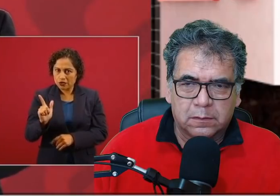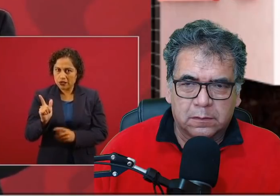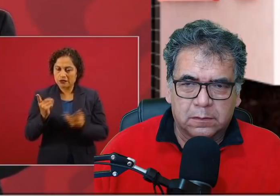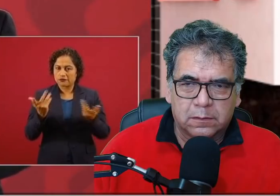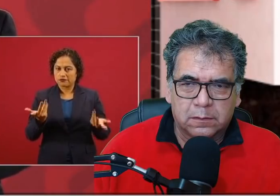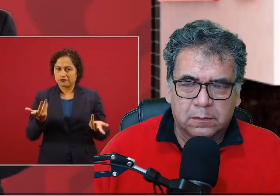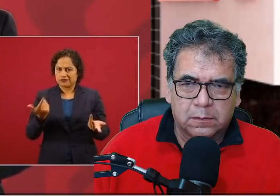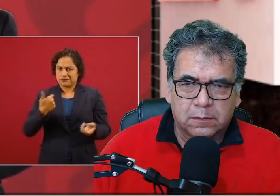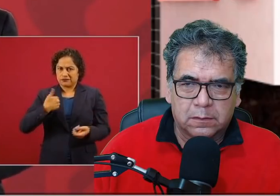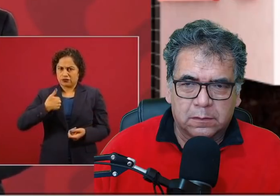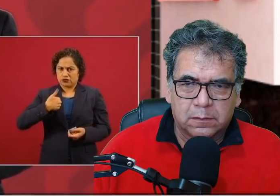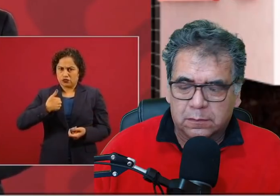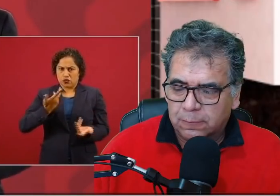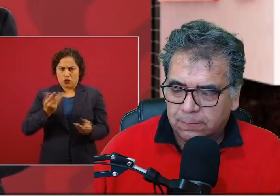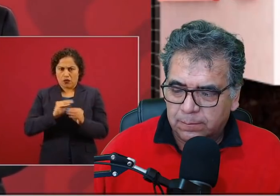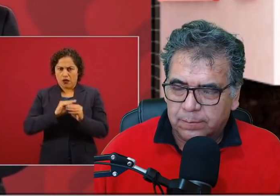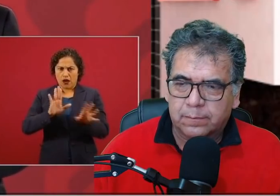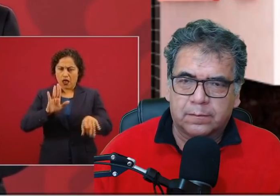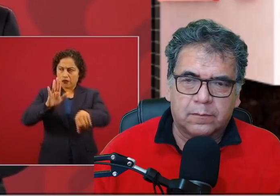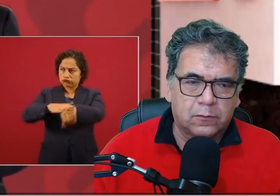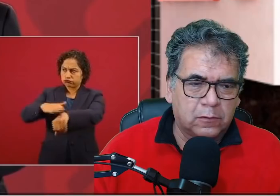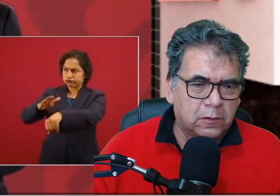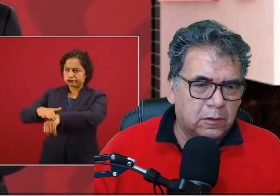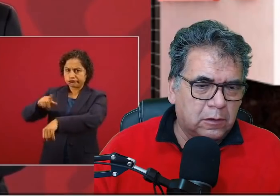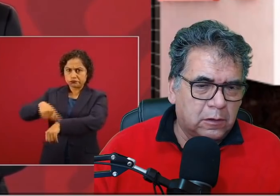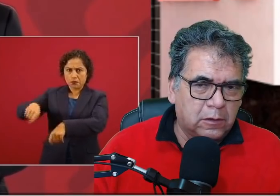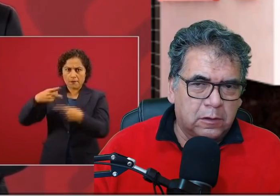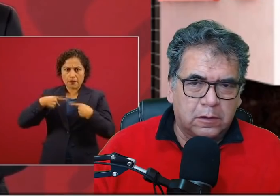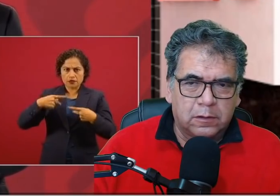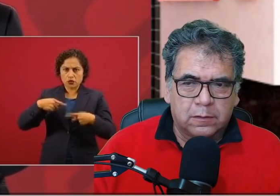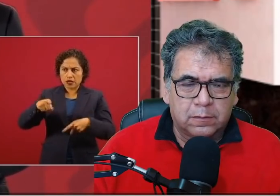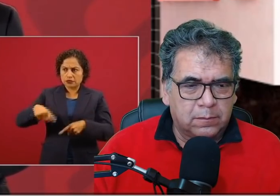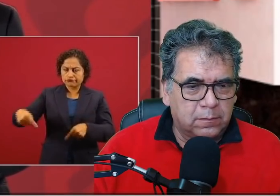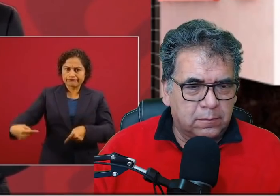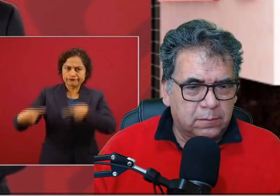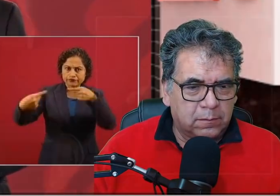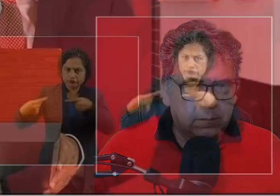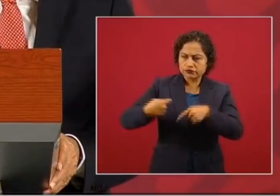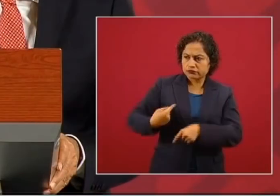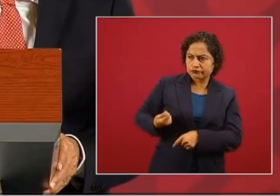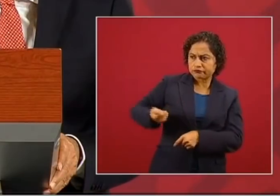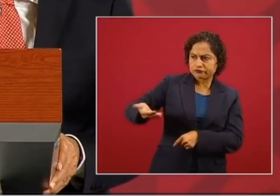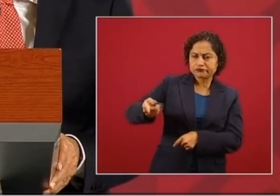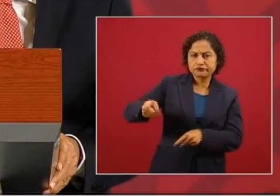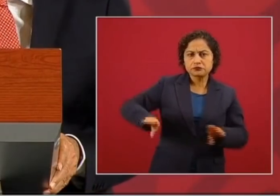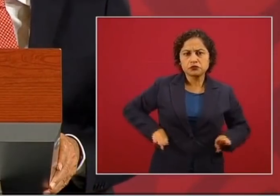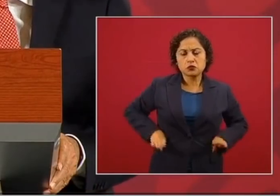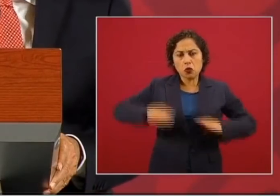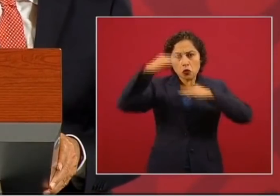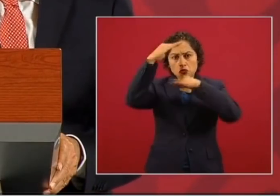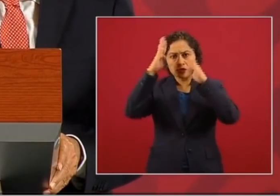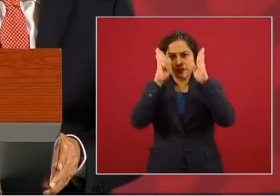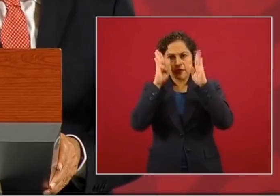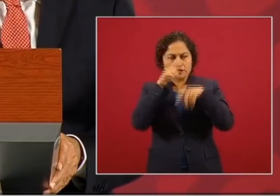a nuestros adversarios, con todo respeto, conservadores. Entonces, ¿cómo les voy a